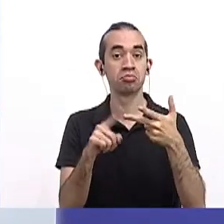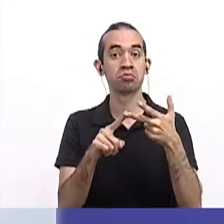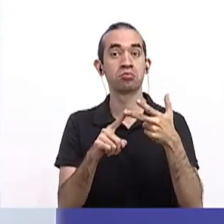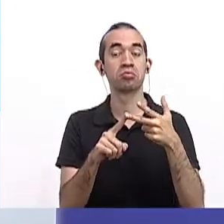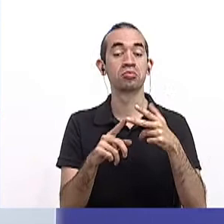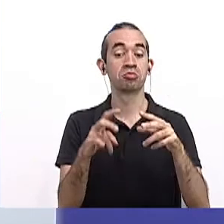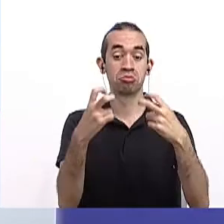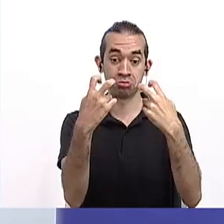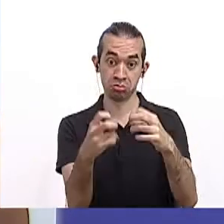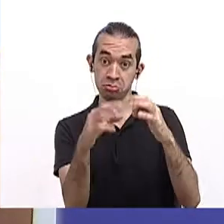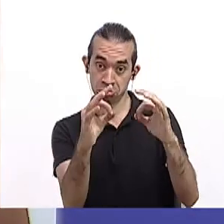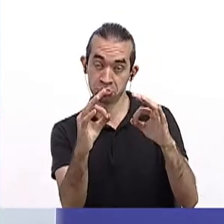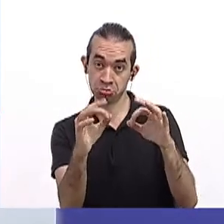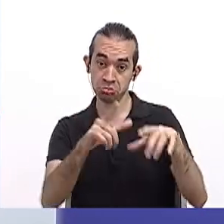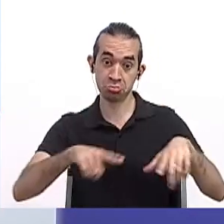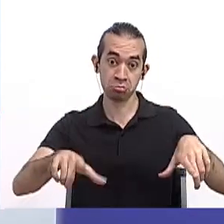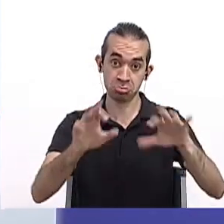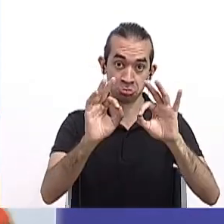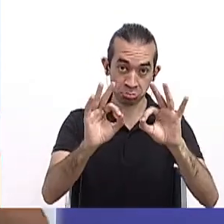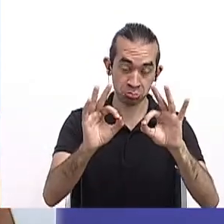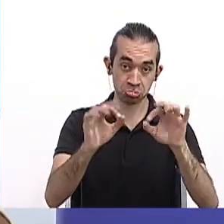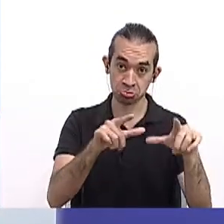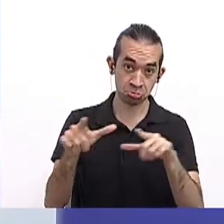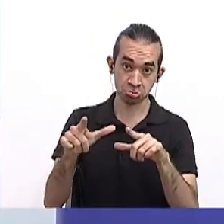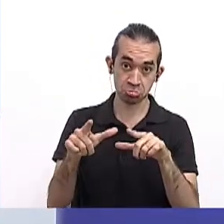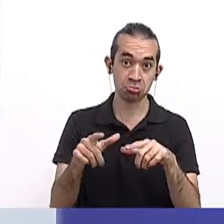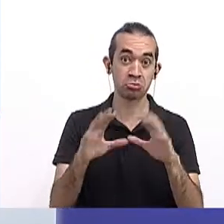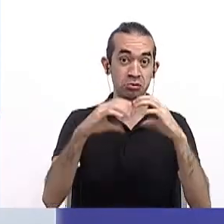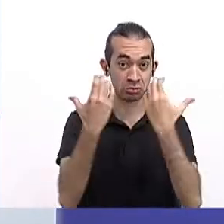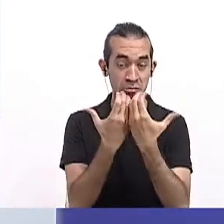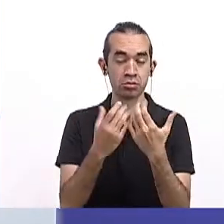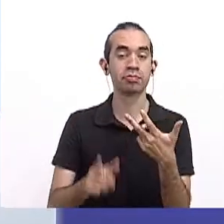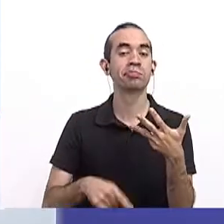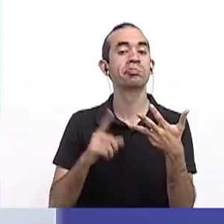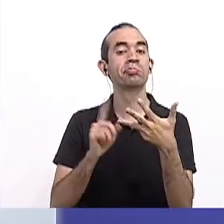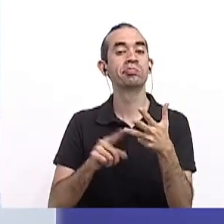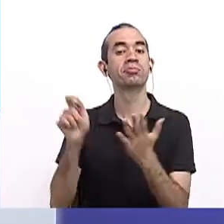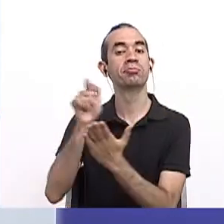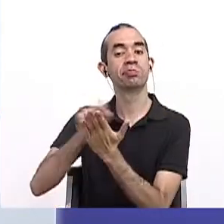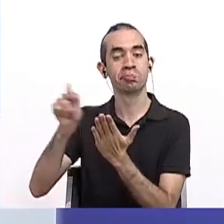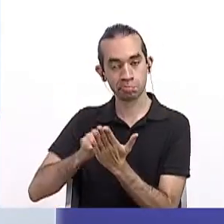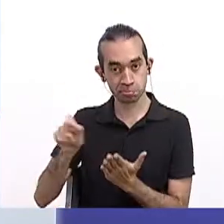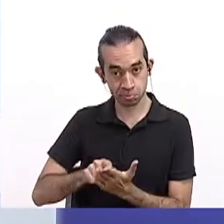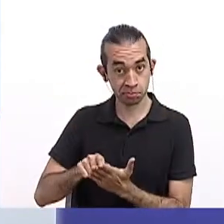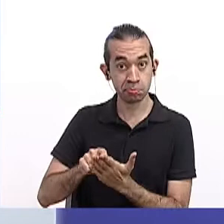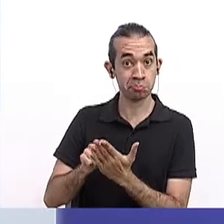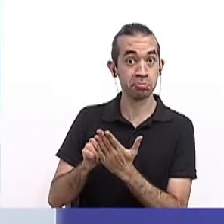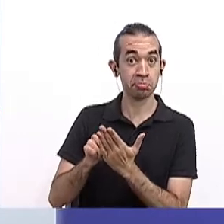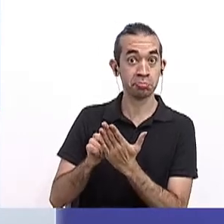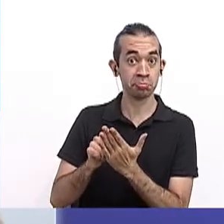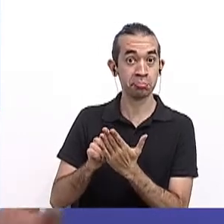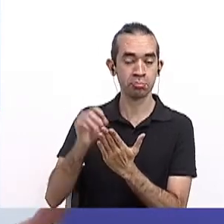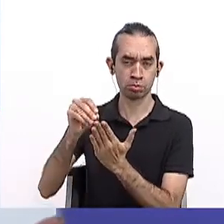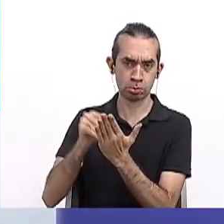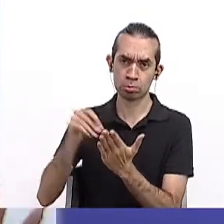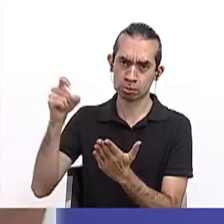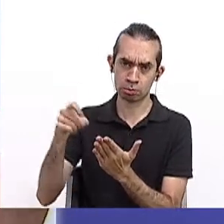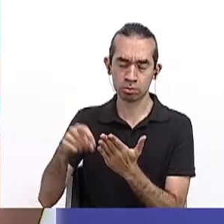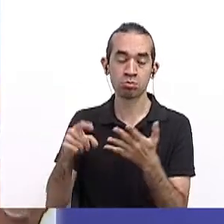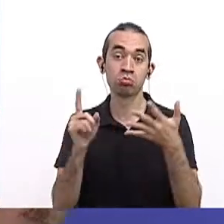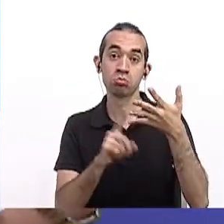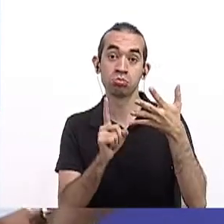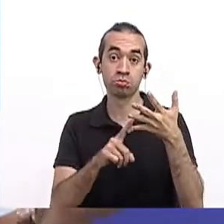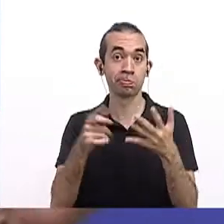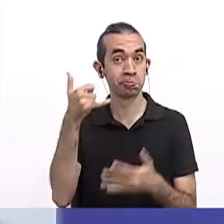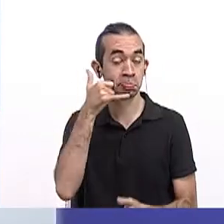la clase. Tienen lápiz y papel, muy importante, para que tomen todos los apuntes que necesiten. Tienen esos